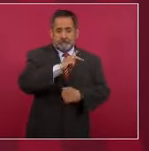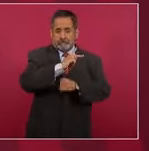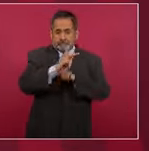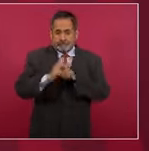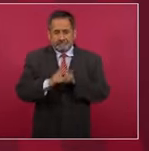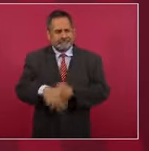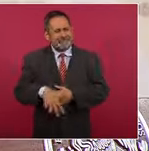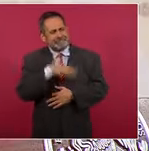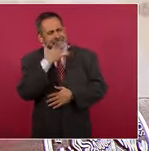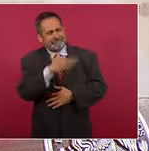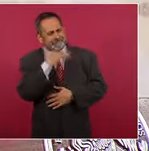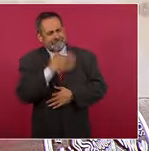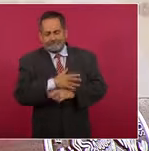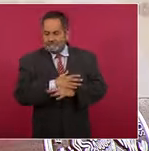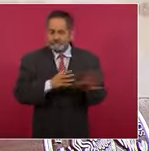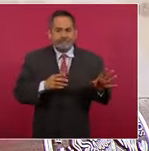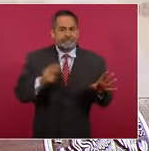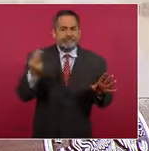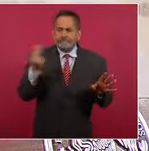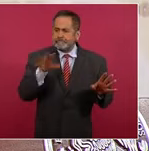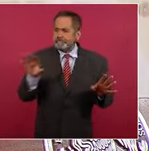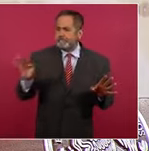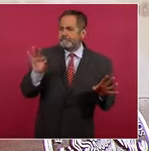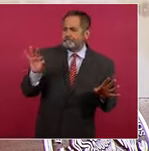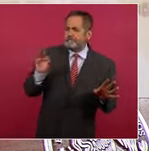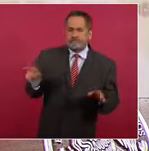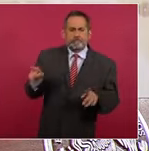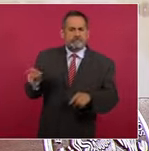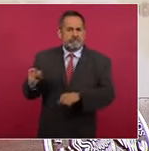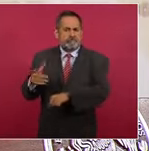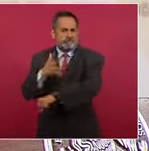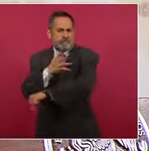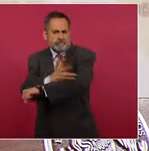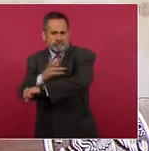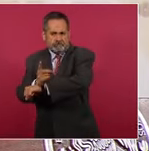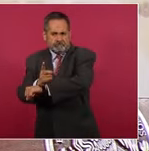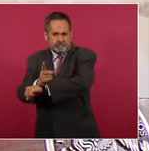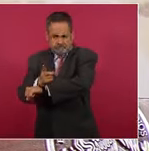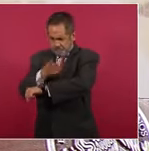es que haya servidores públicos honestos.